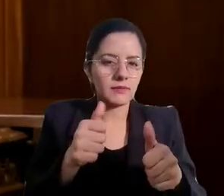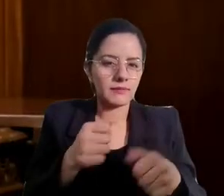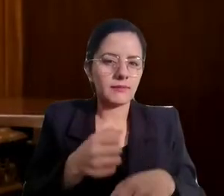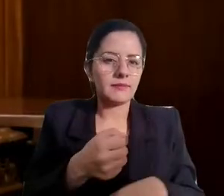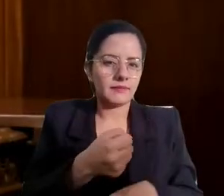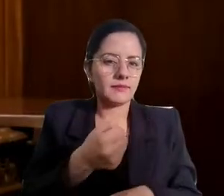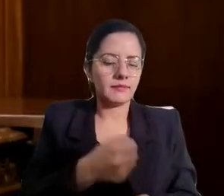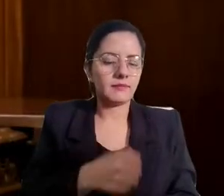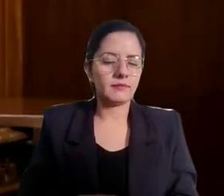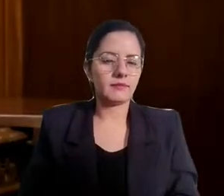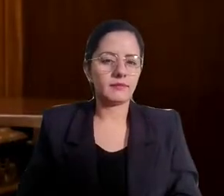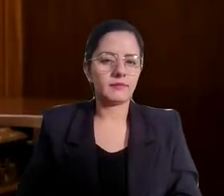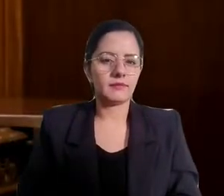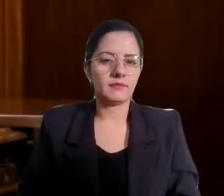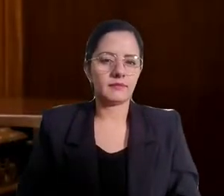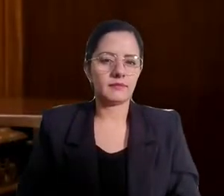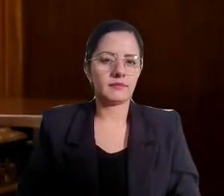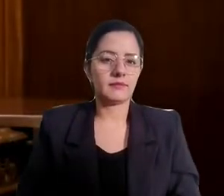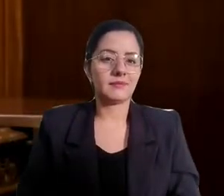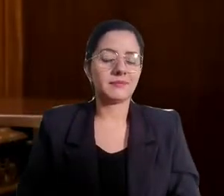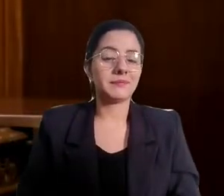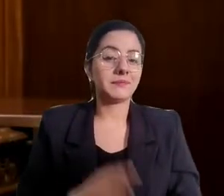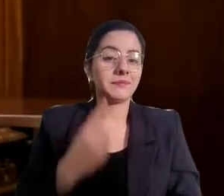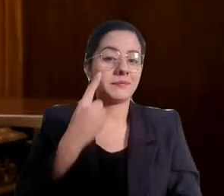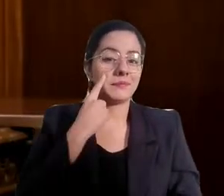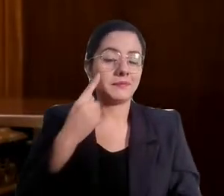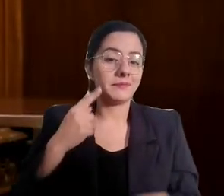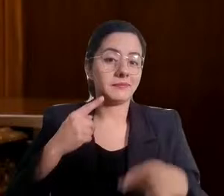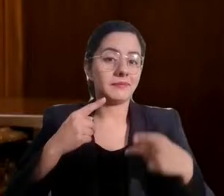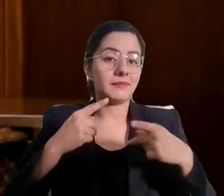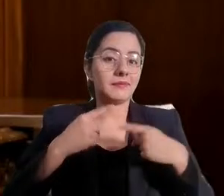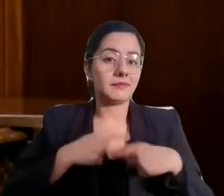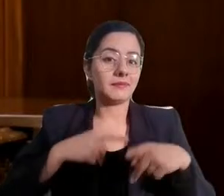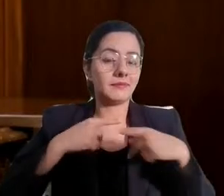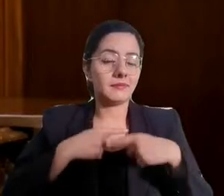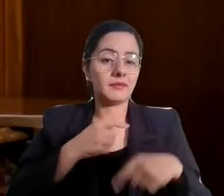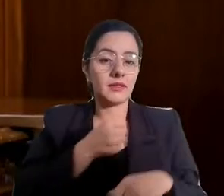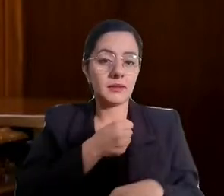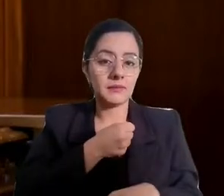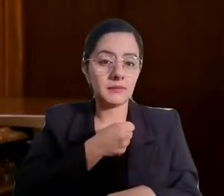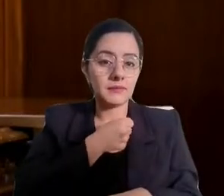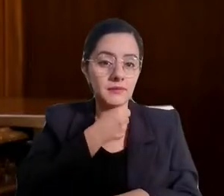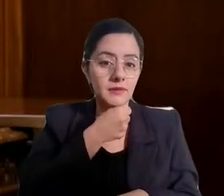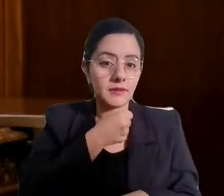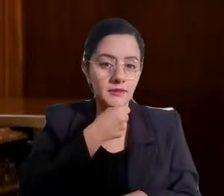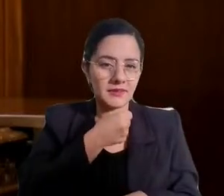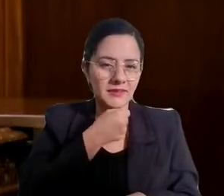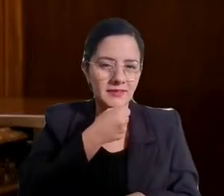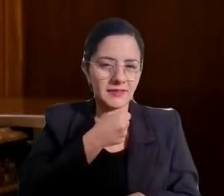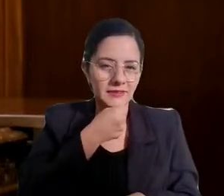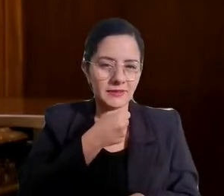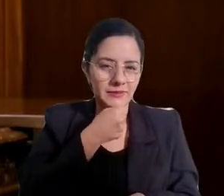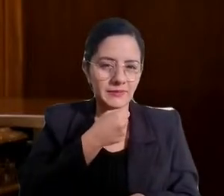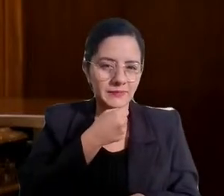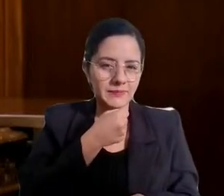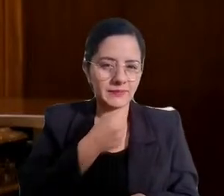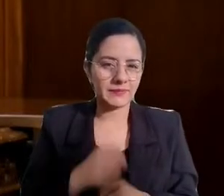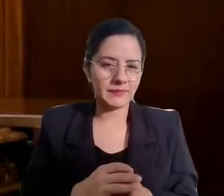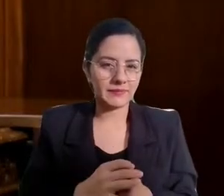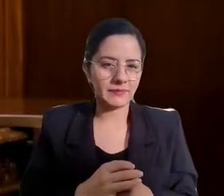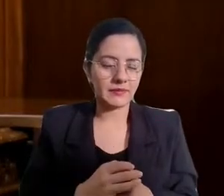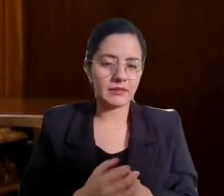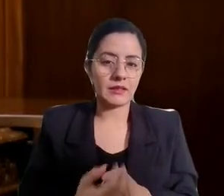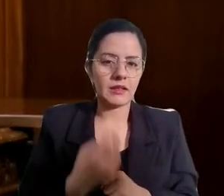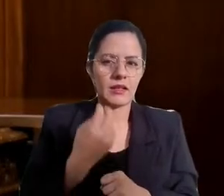digitales. La vejez no es definible por